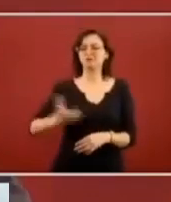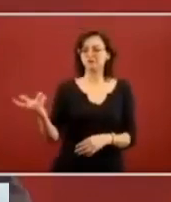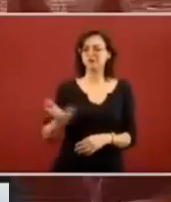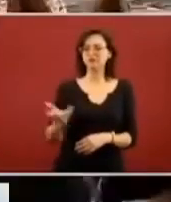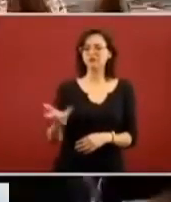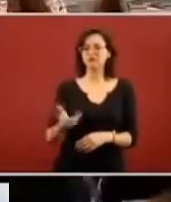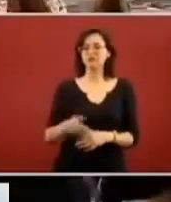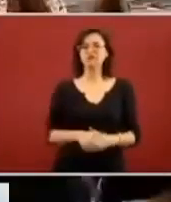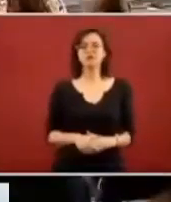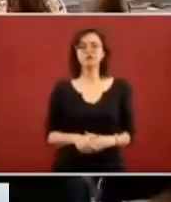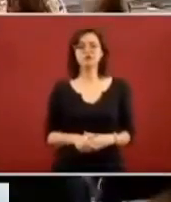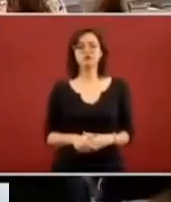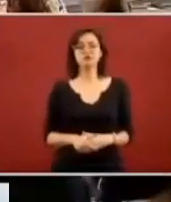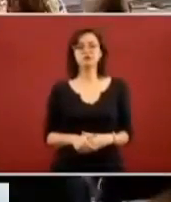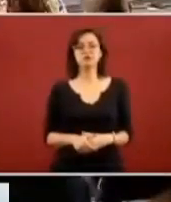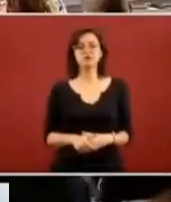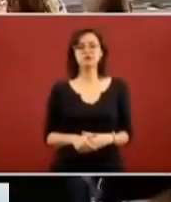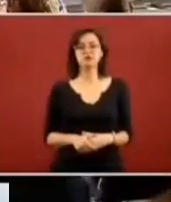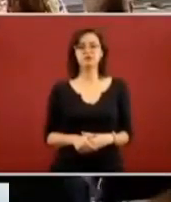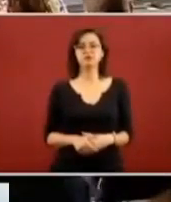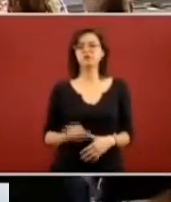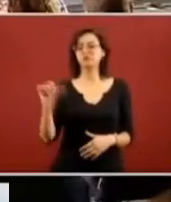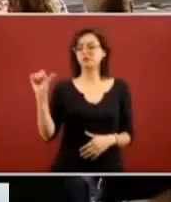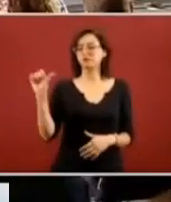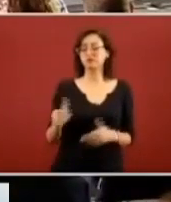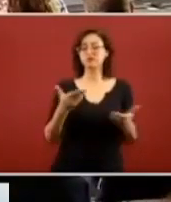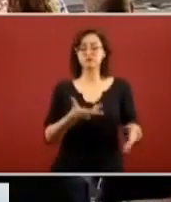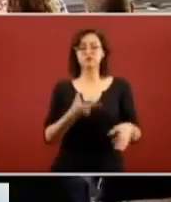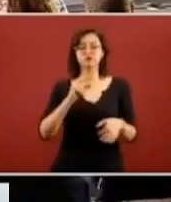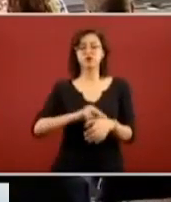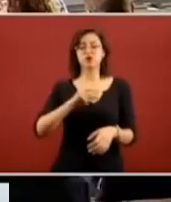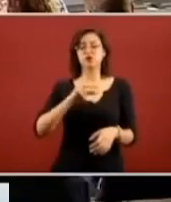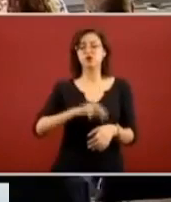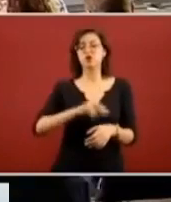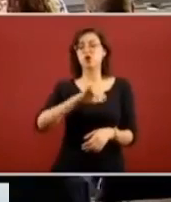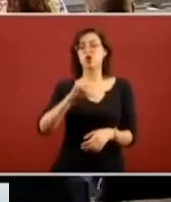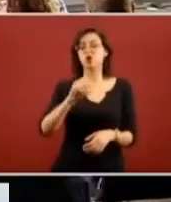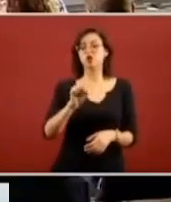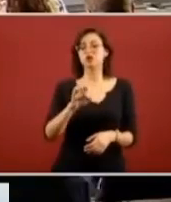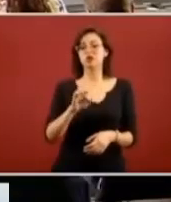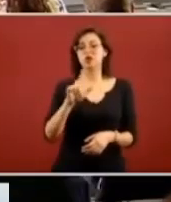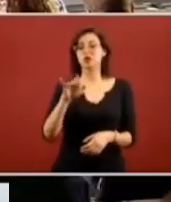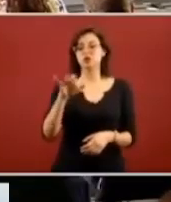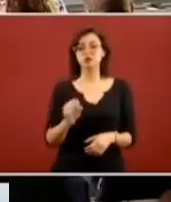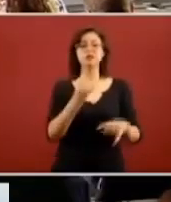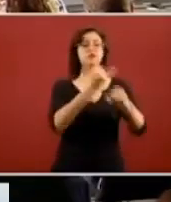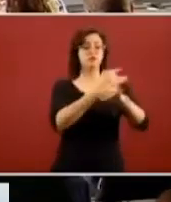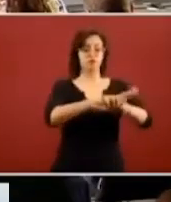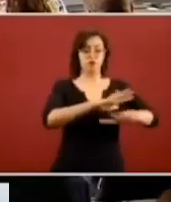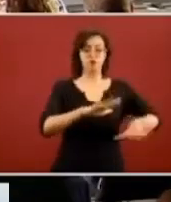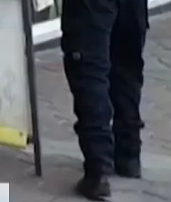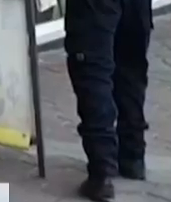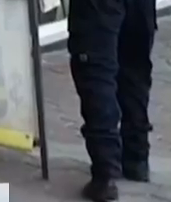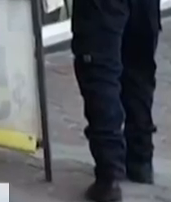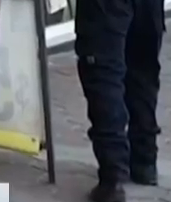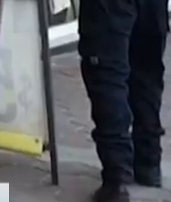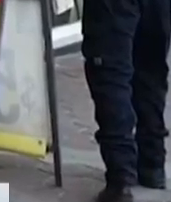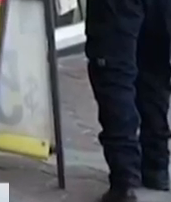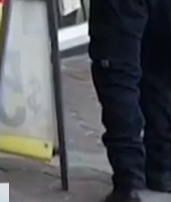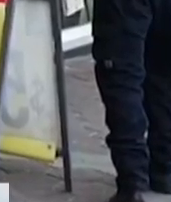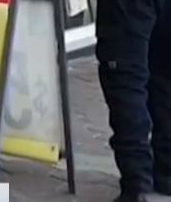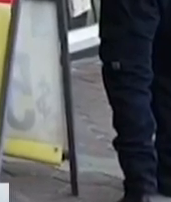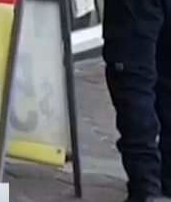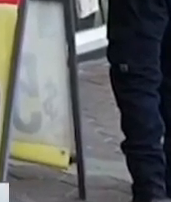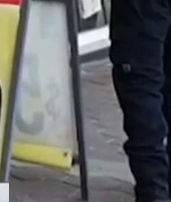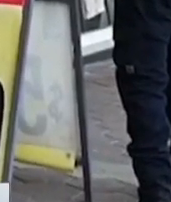medidas es que mientras estemos en una situación de normalidad constitucional todas estas medidas tienen